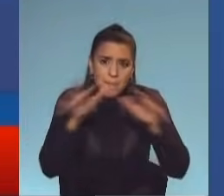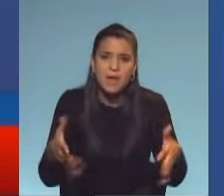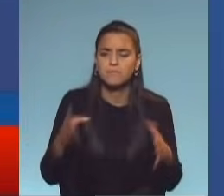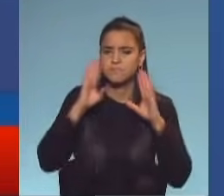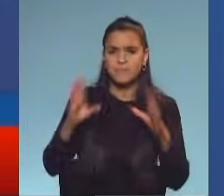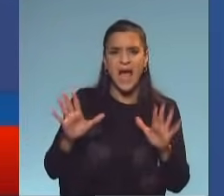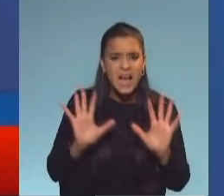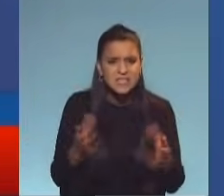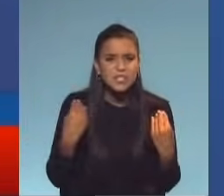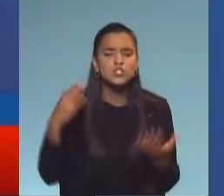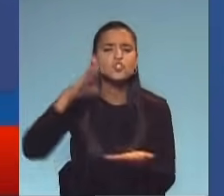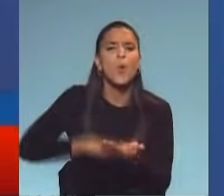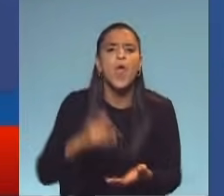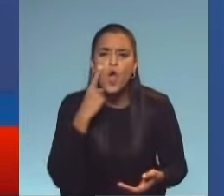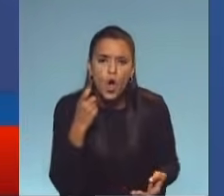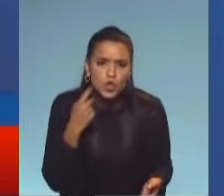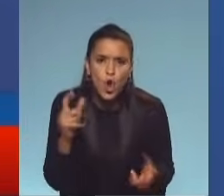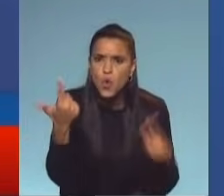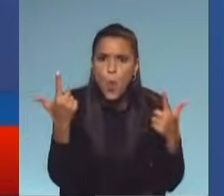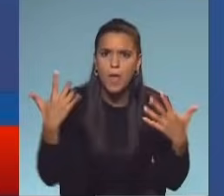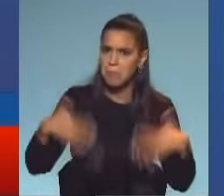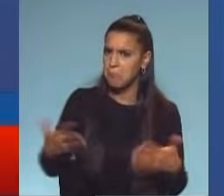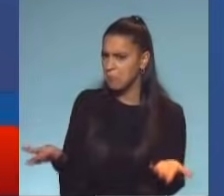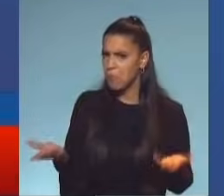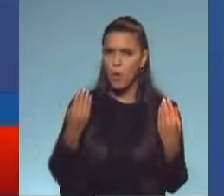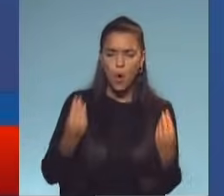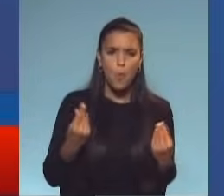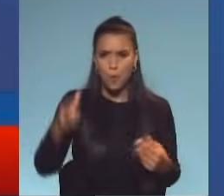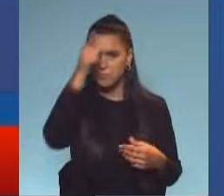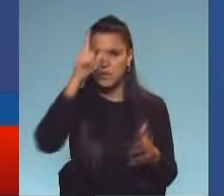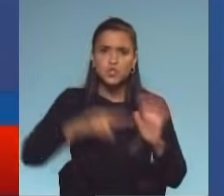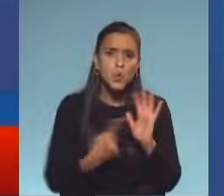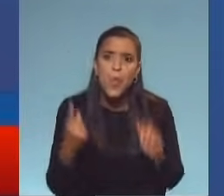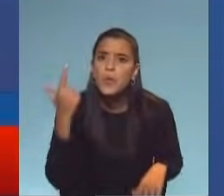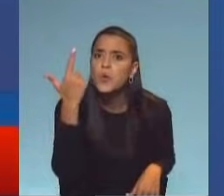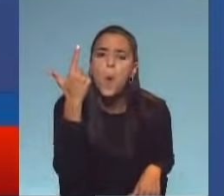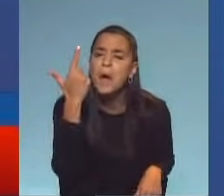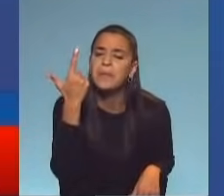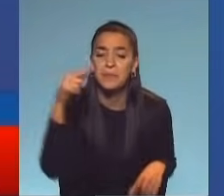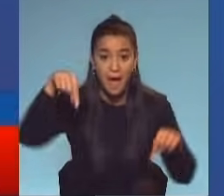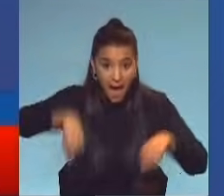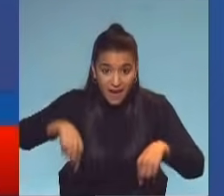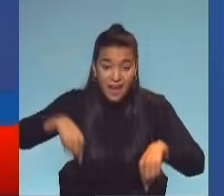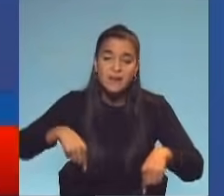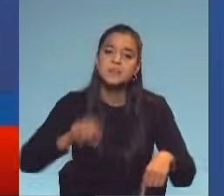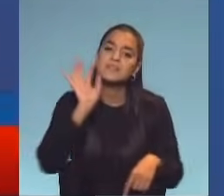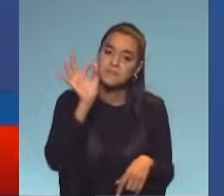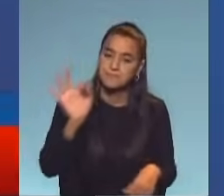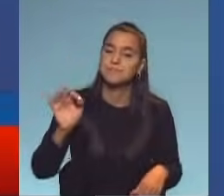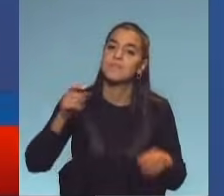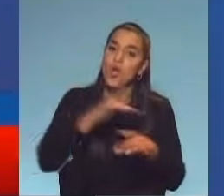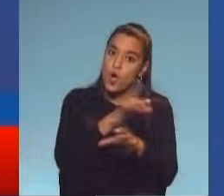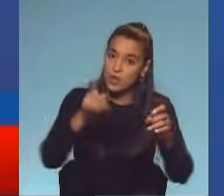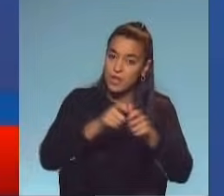llamaba la atención el tema de los controles, nos llamaba la atención que no hubiera efectivos de la ciudad de Buenos Aires, cuando aquí se sabe que la curva